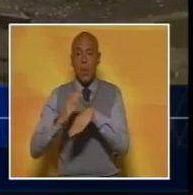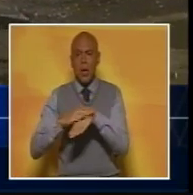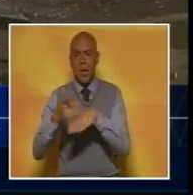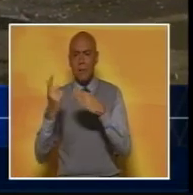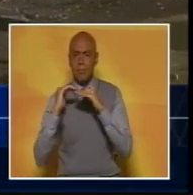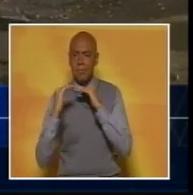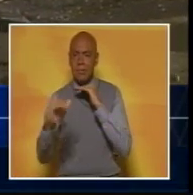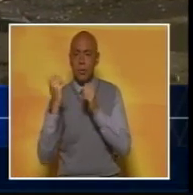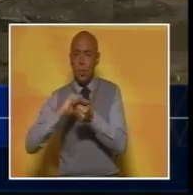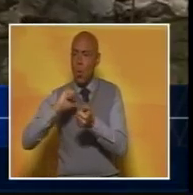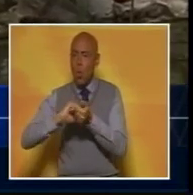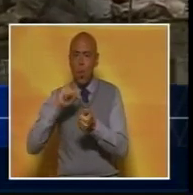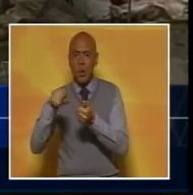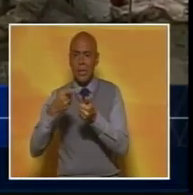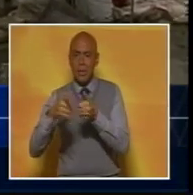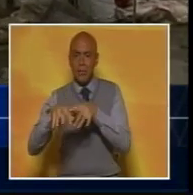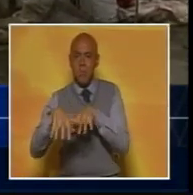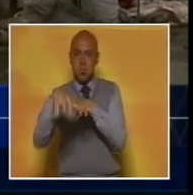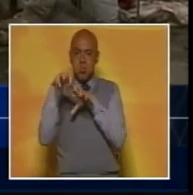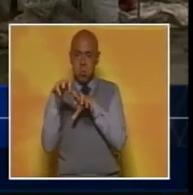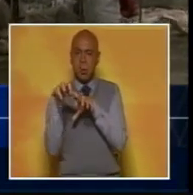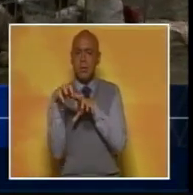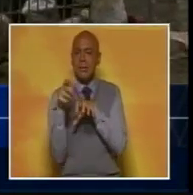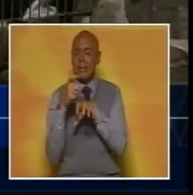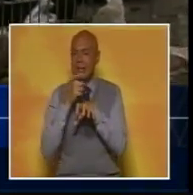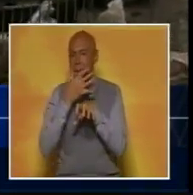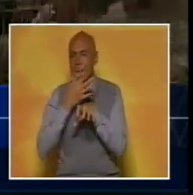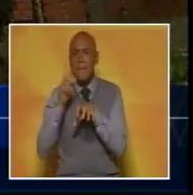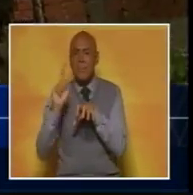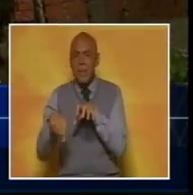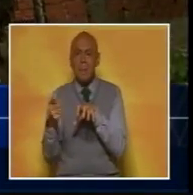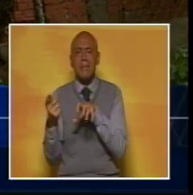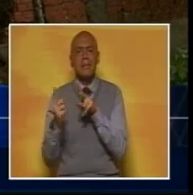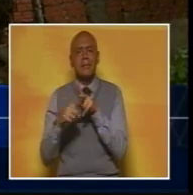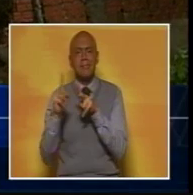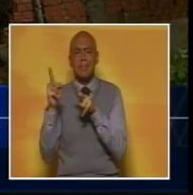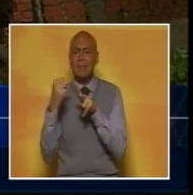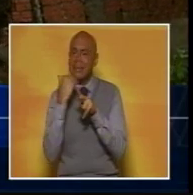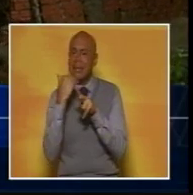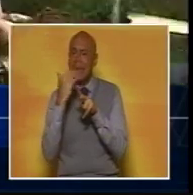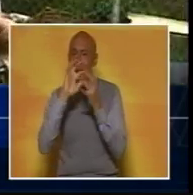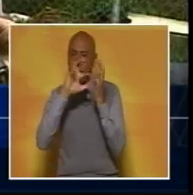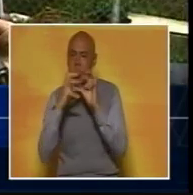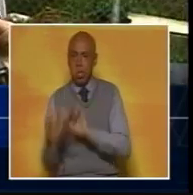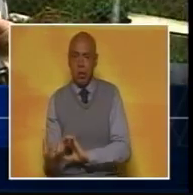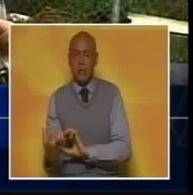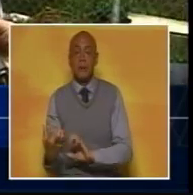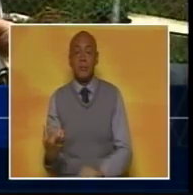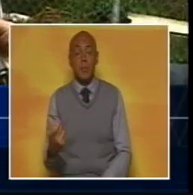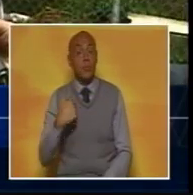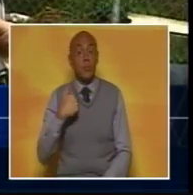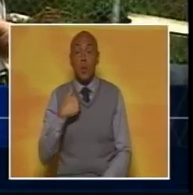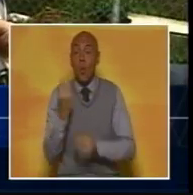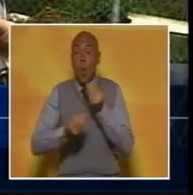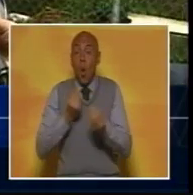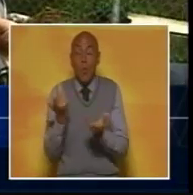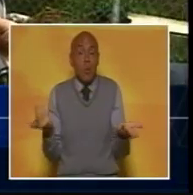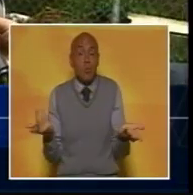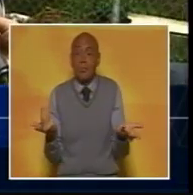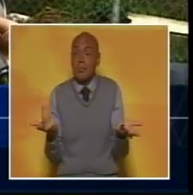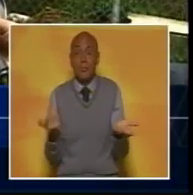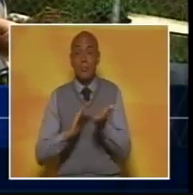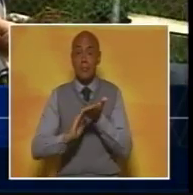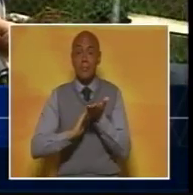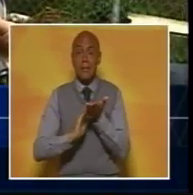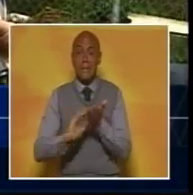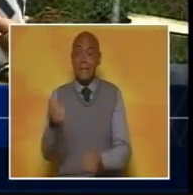está completamente levantado y varias edificaciones están a punto de desplomarse. Porque ya no hallamos qué hacer y nadie